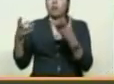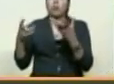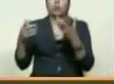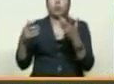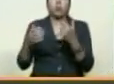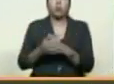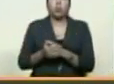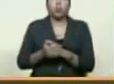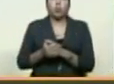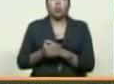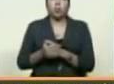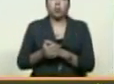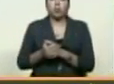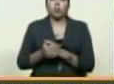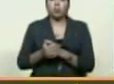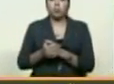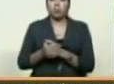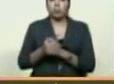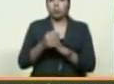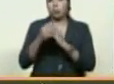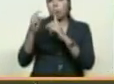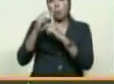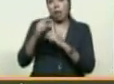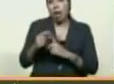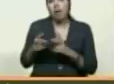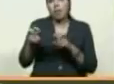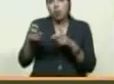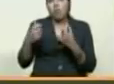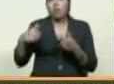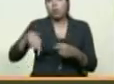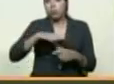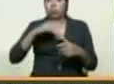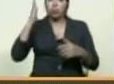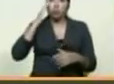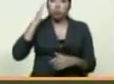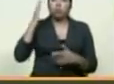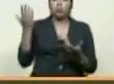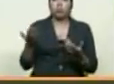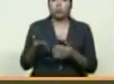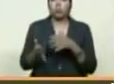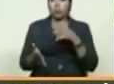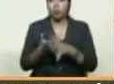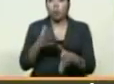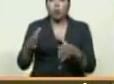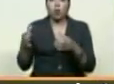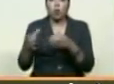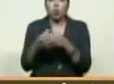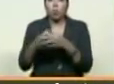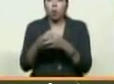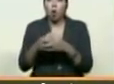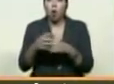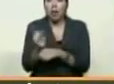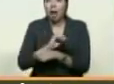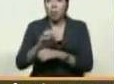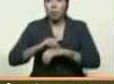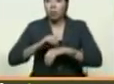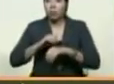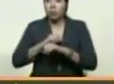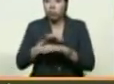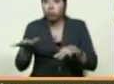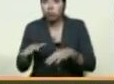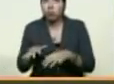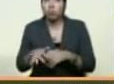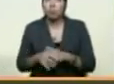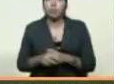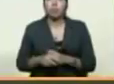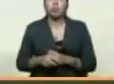venido manejando desde el Comando Estratégico Operacional, de las tropas de acción rápida, con la profundización